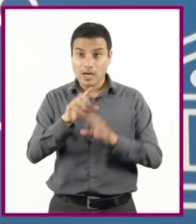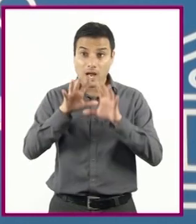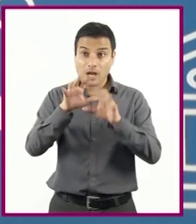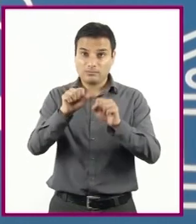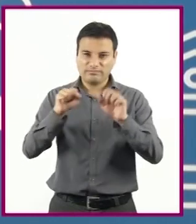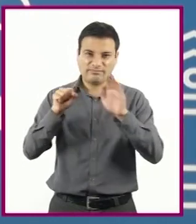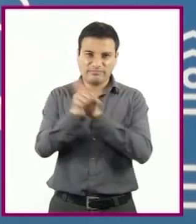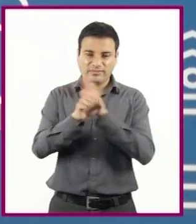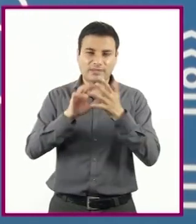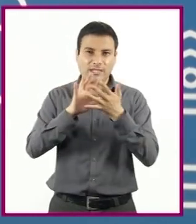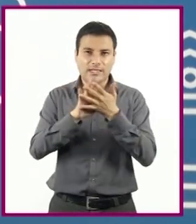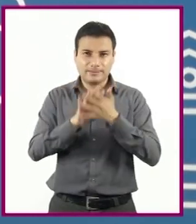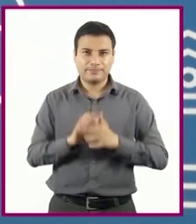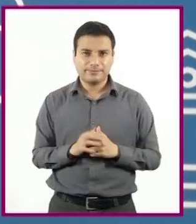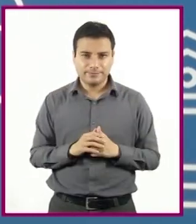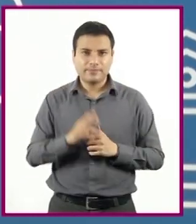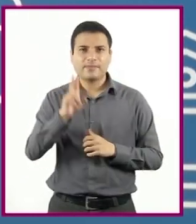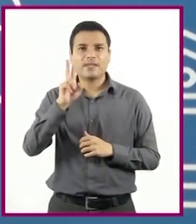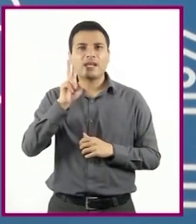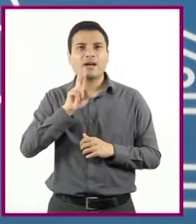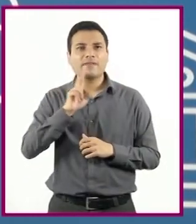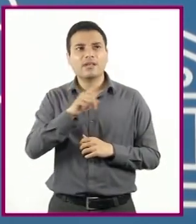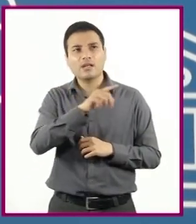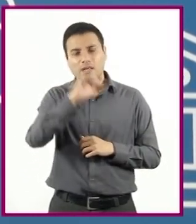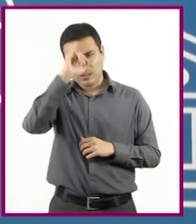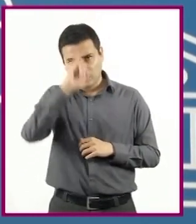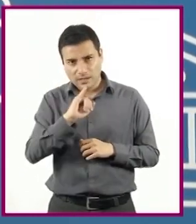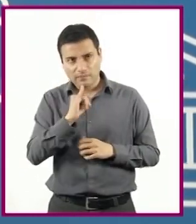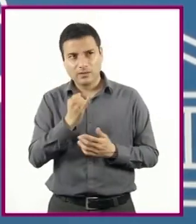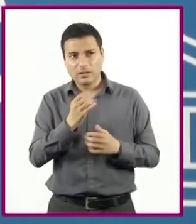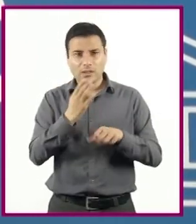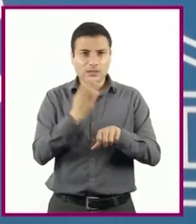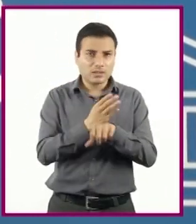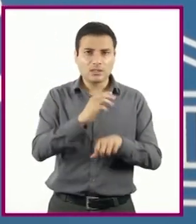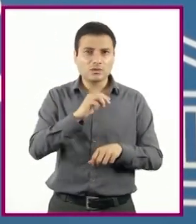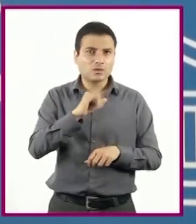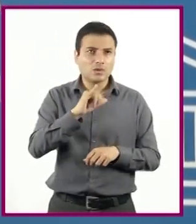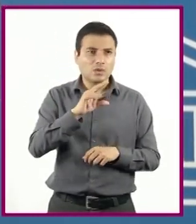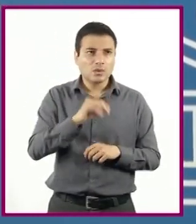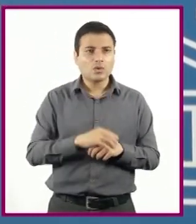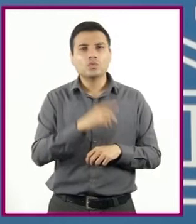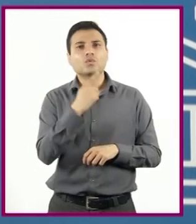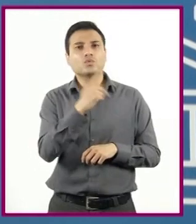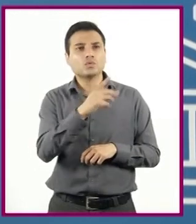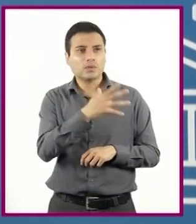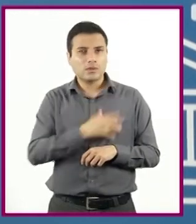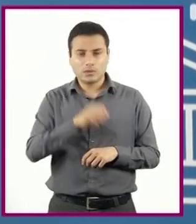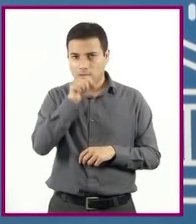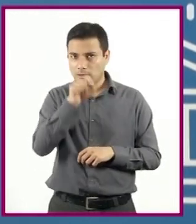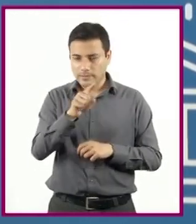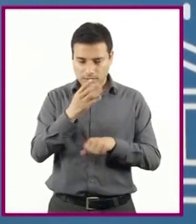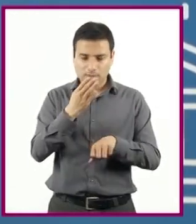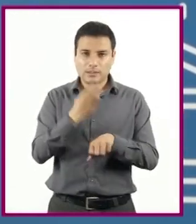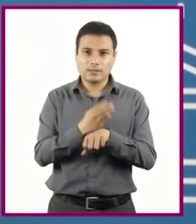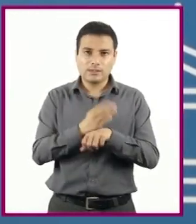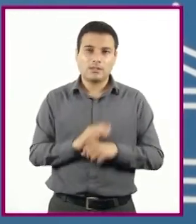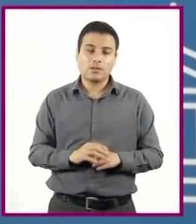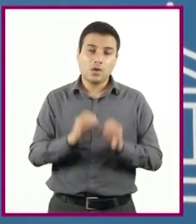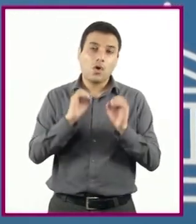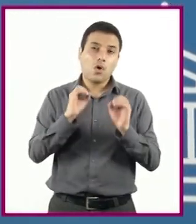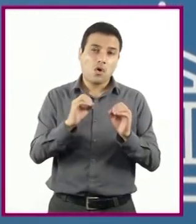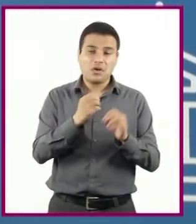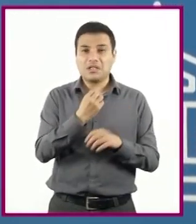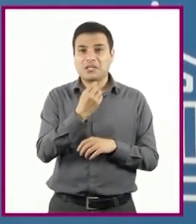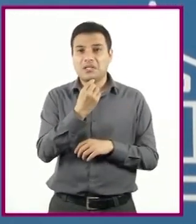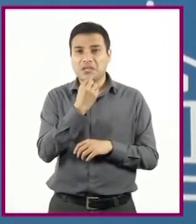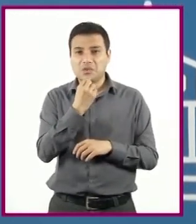se resolvía el perdón de algún jefe o eran canjeados por algún militar de alto rango o por tropa. Tal fue el caso de la